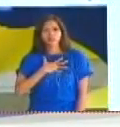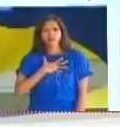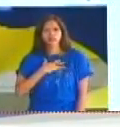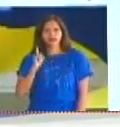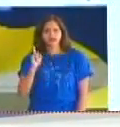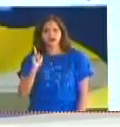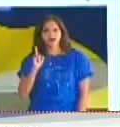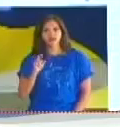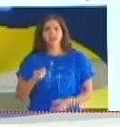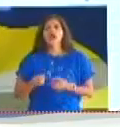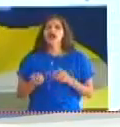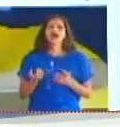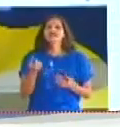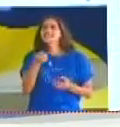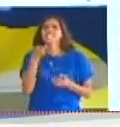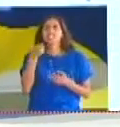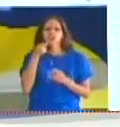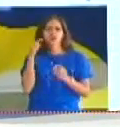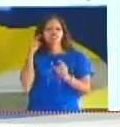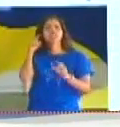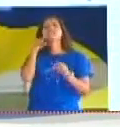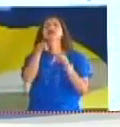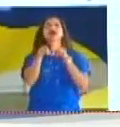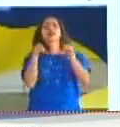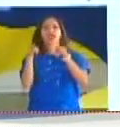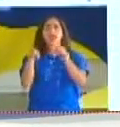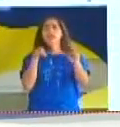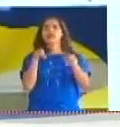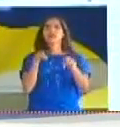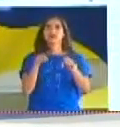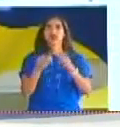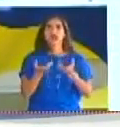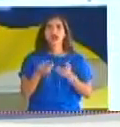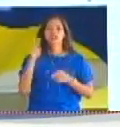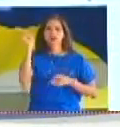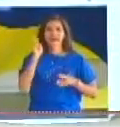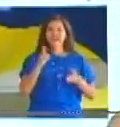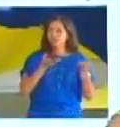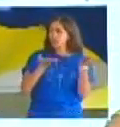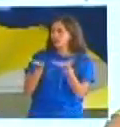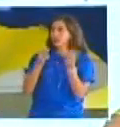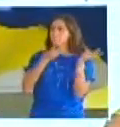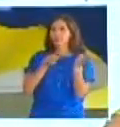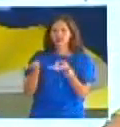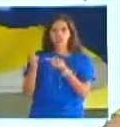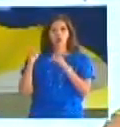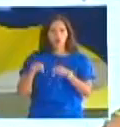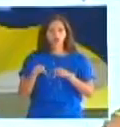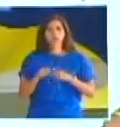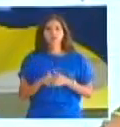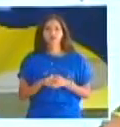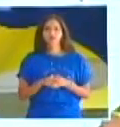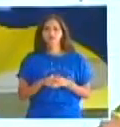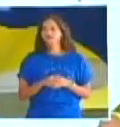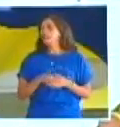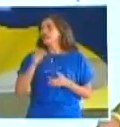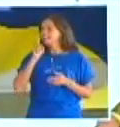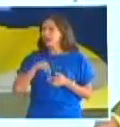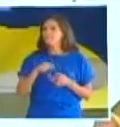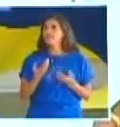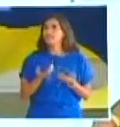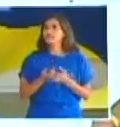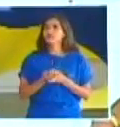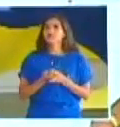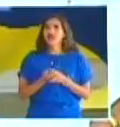han pretendido señalar a estos venezolanos que he invitado hoy. Se trata también del mayor general, ministro